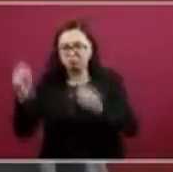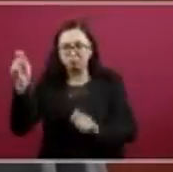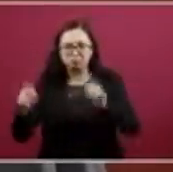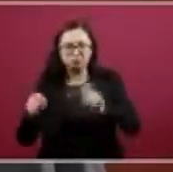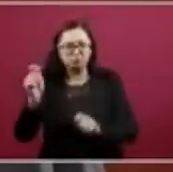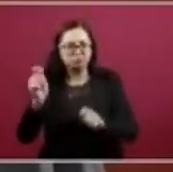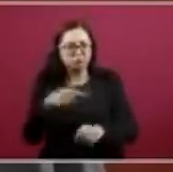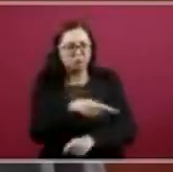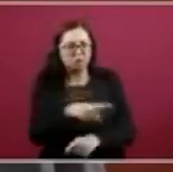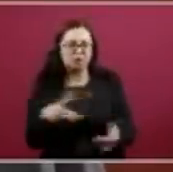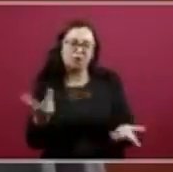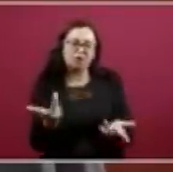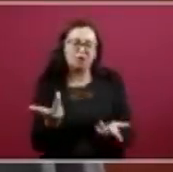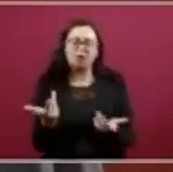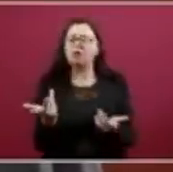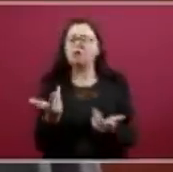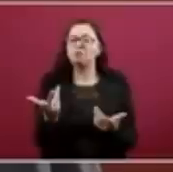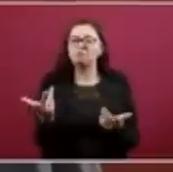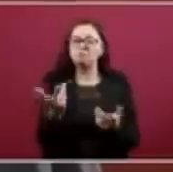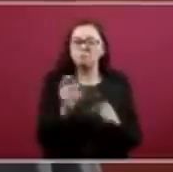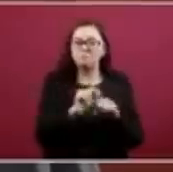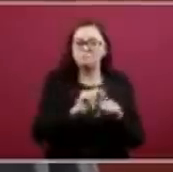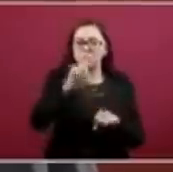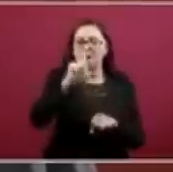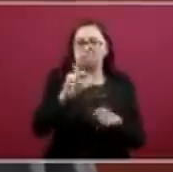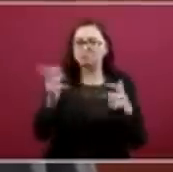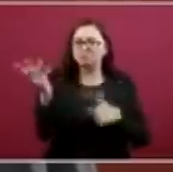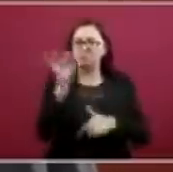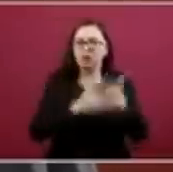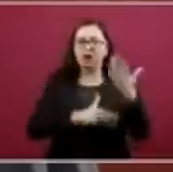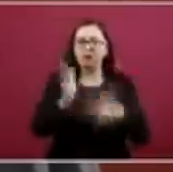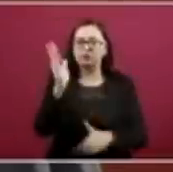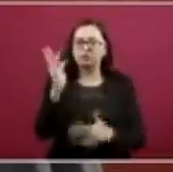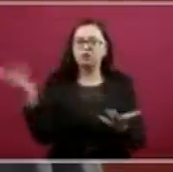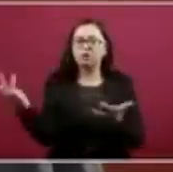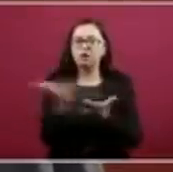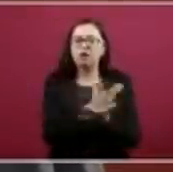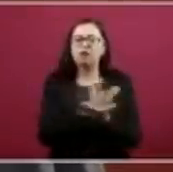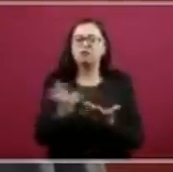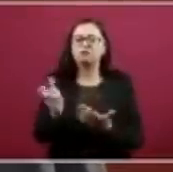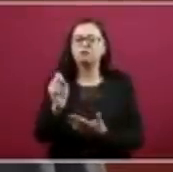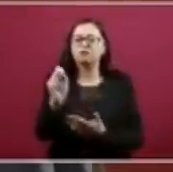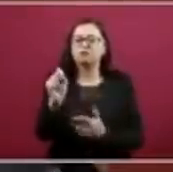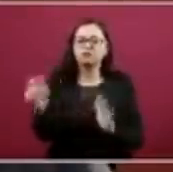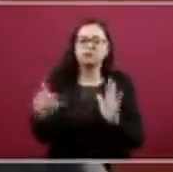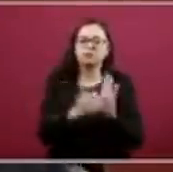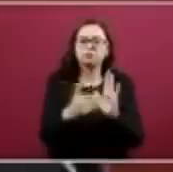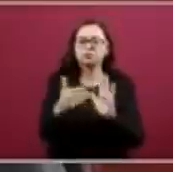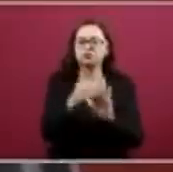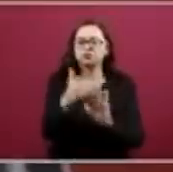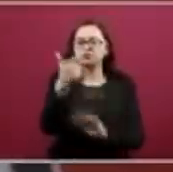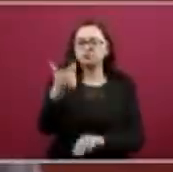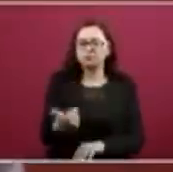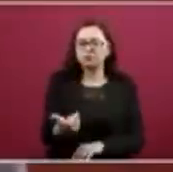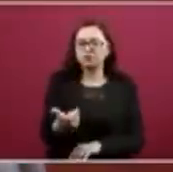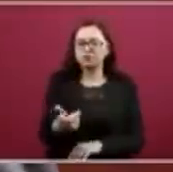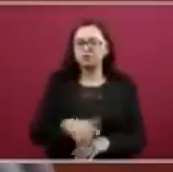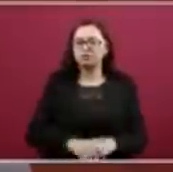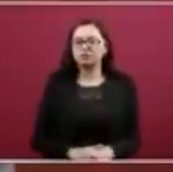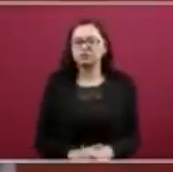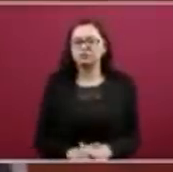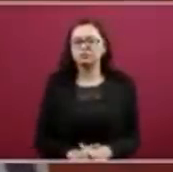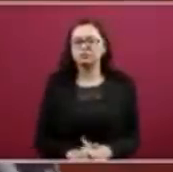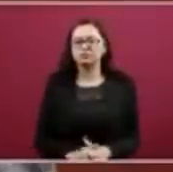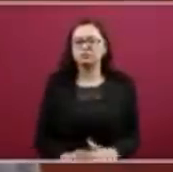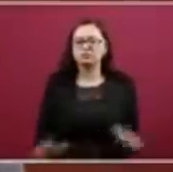de 60 millones de pesos. Eso es lo que tengo de información y se llevó a cabo de acuerdo